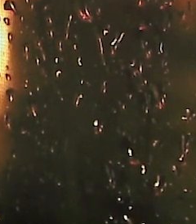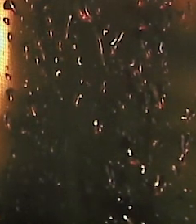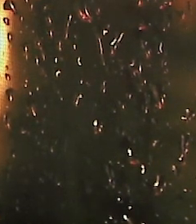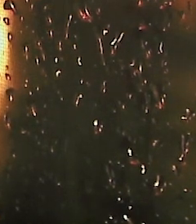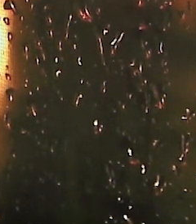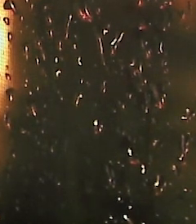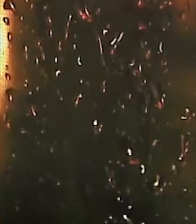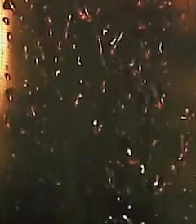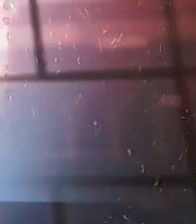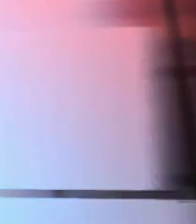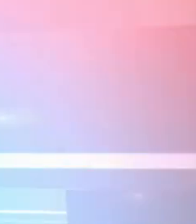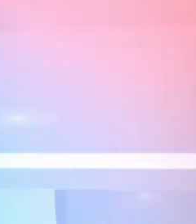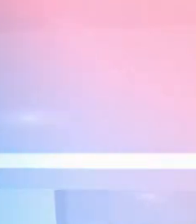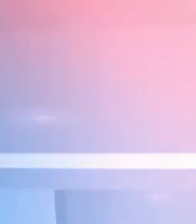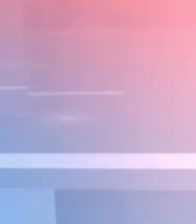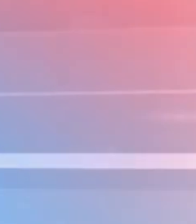mayo.